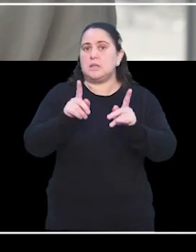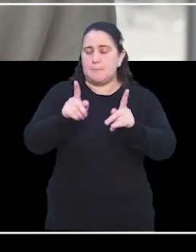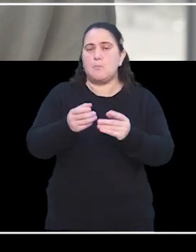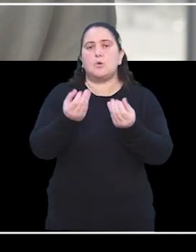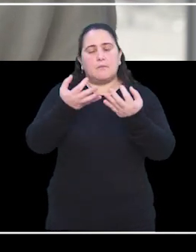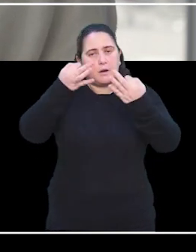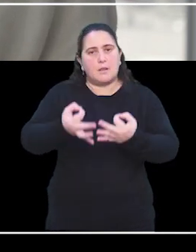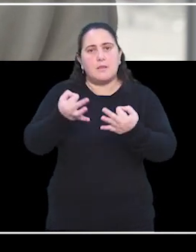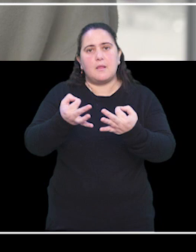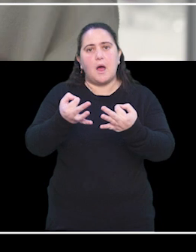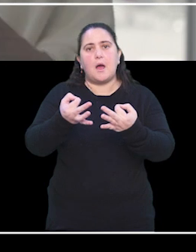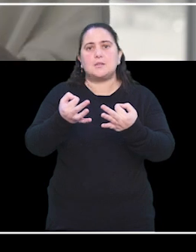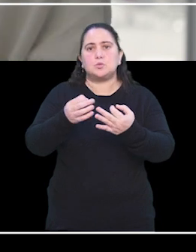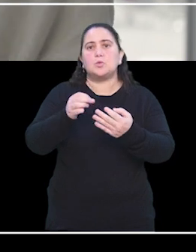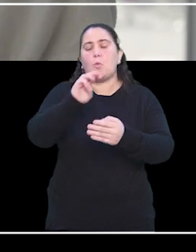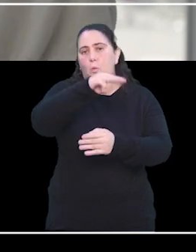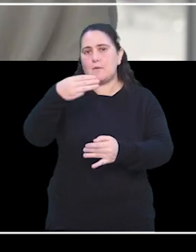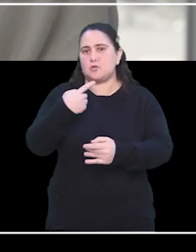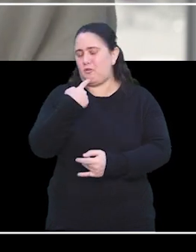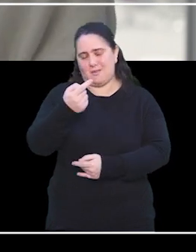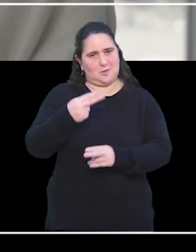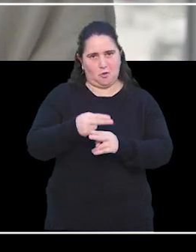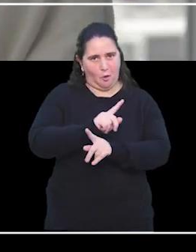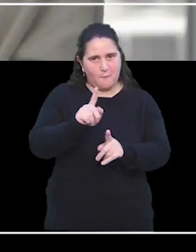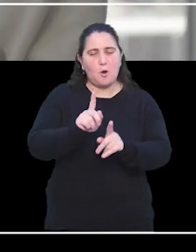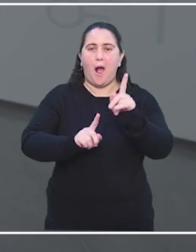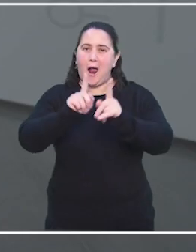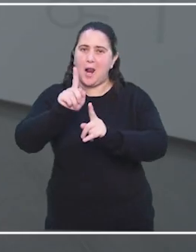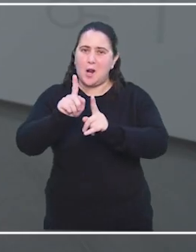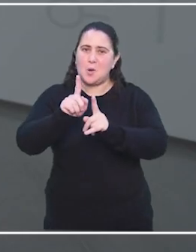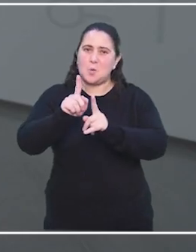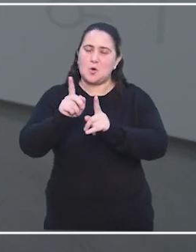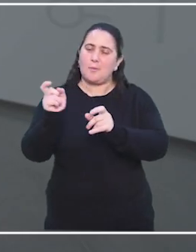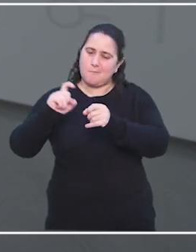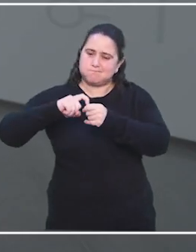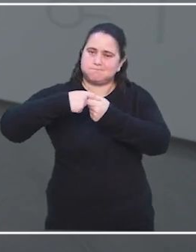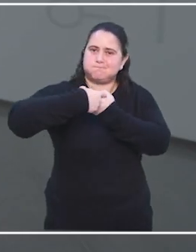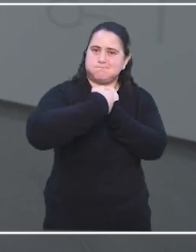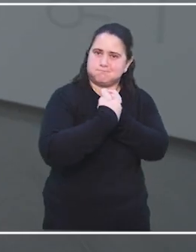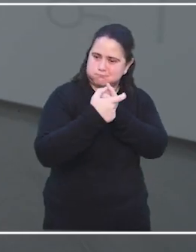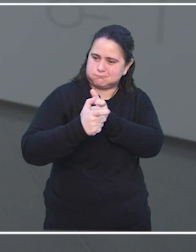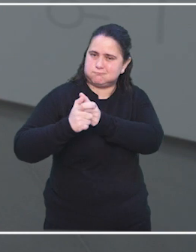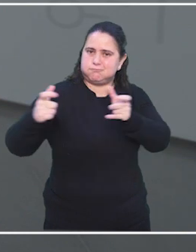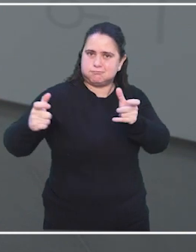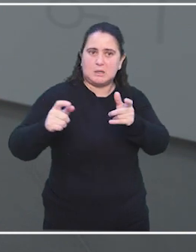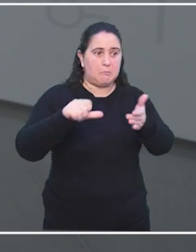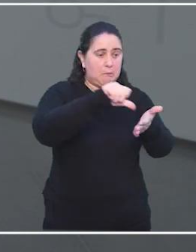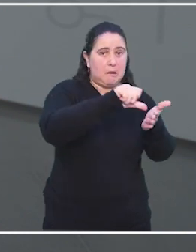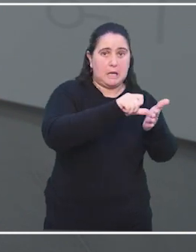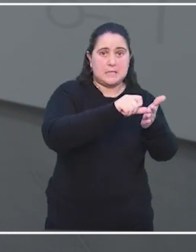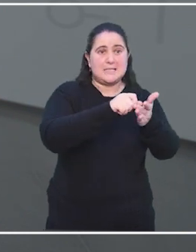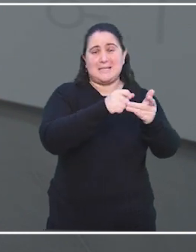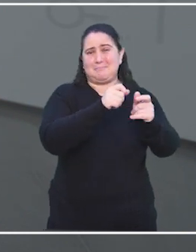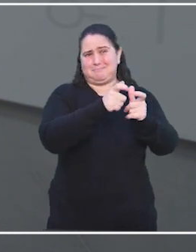la verdad es como las plataformas, que no lo voy a nombrar, pero algunos tienen más habitantes que los países más